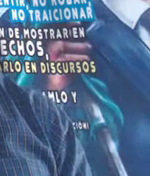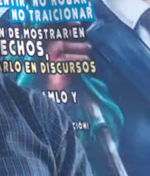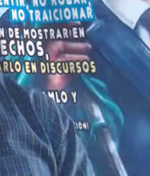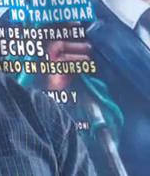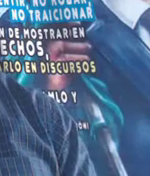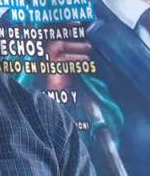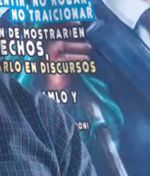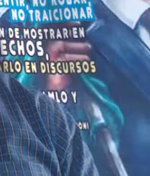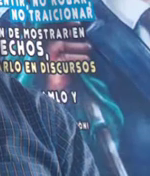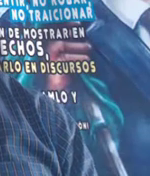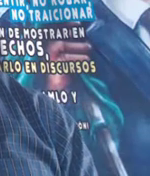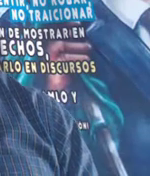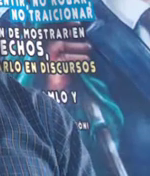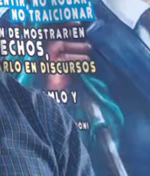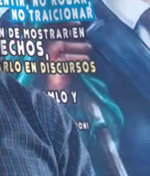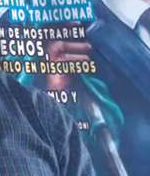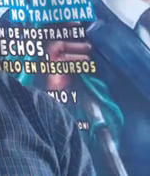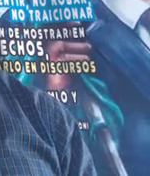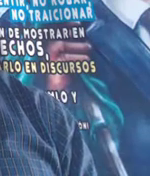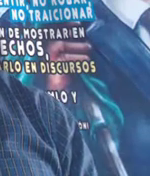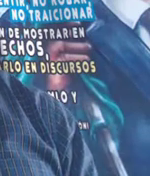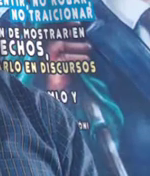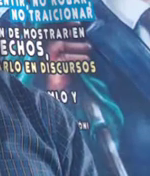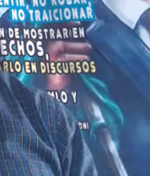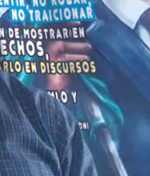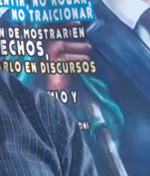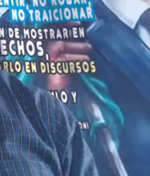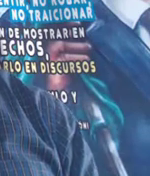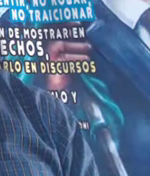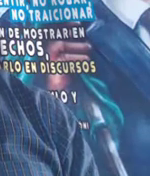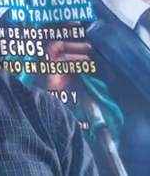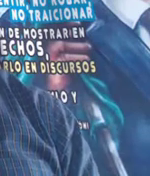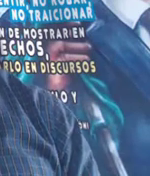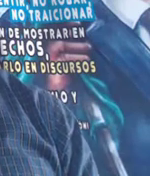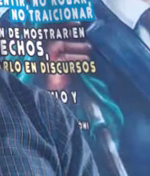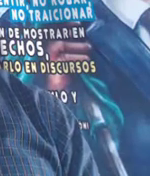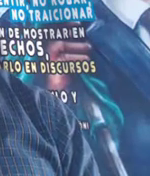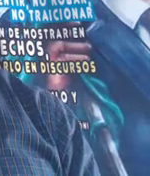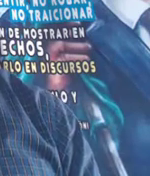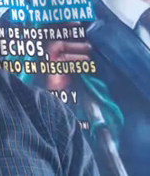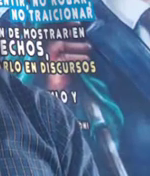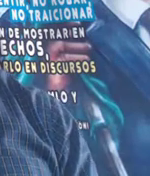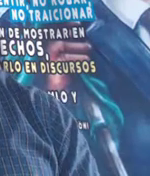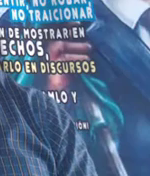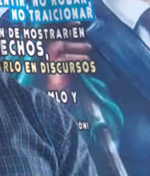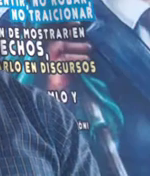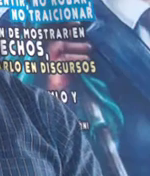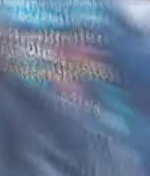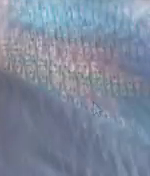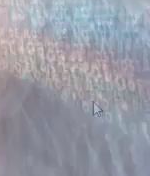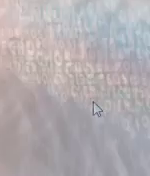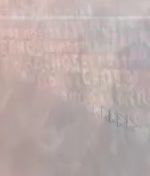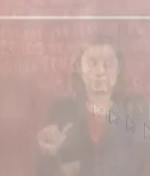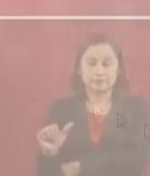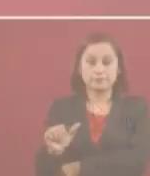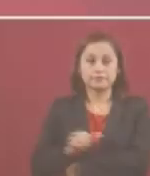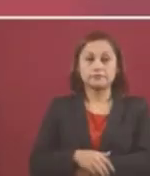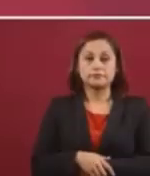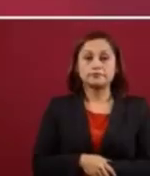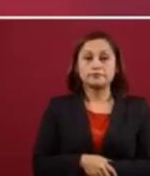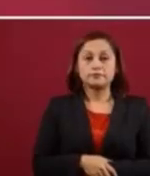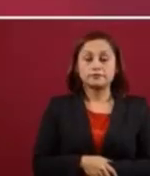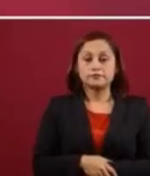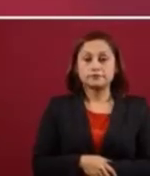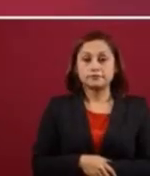volvió a refrendar nuestro presidente con respecto de lo que ha ganado el peso al dólar y otras cuestiones vamos a escucharlo